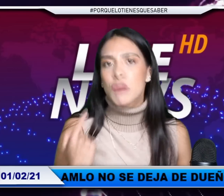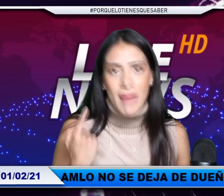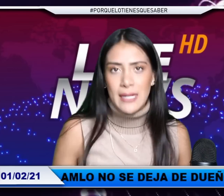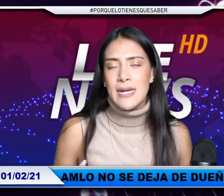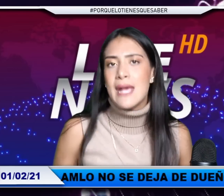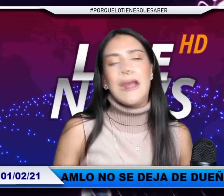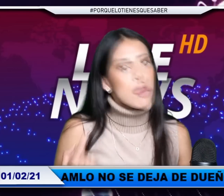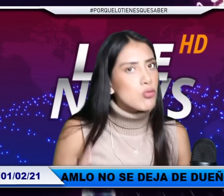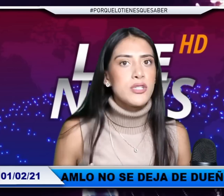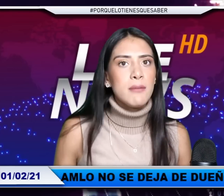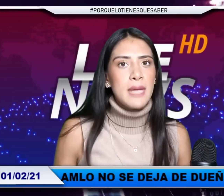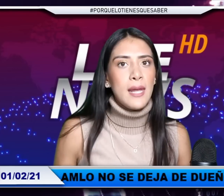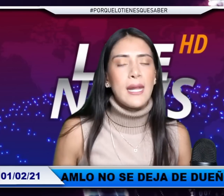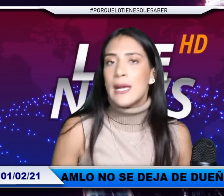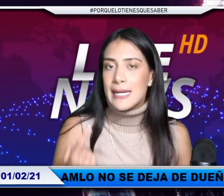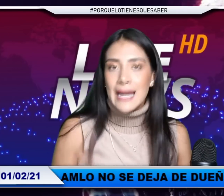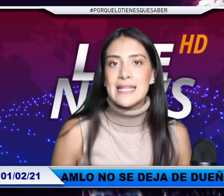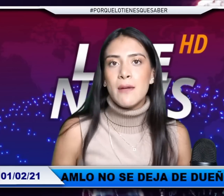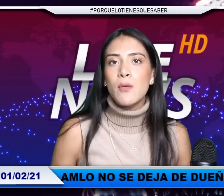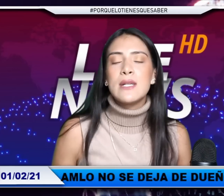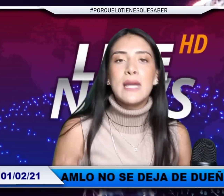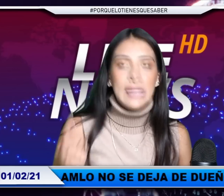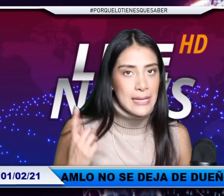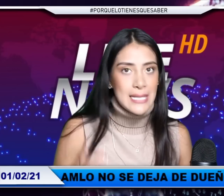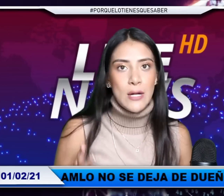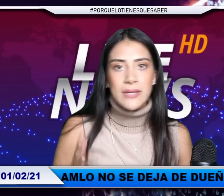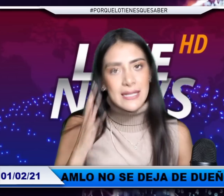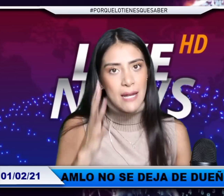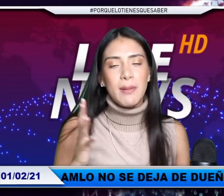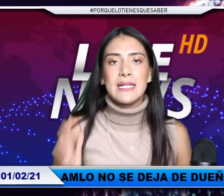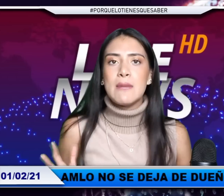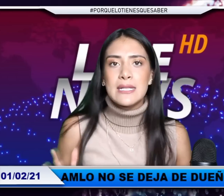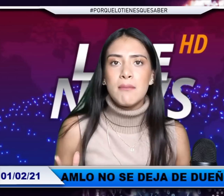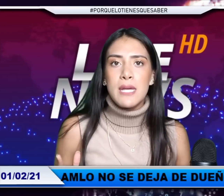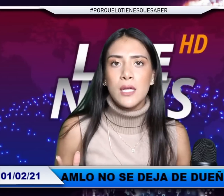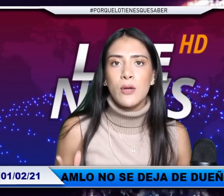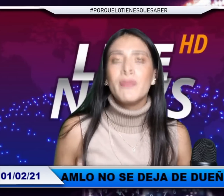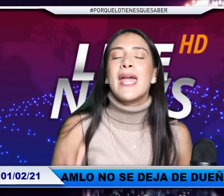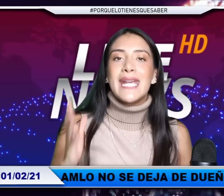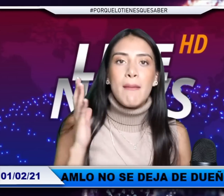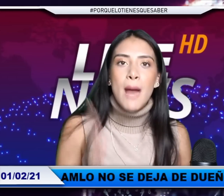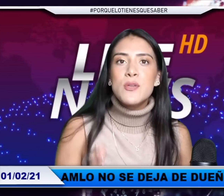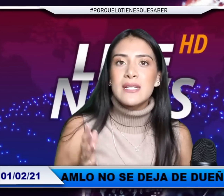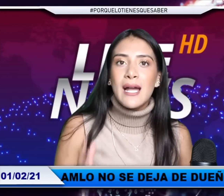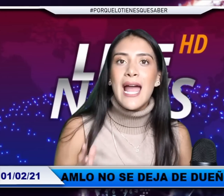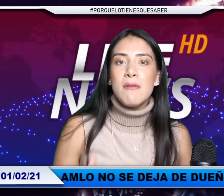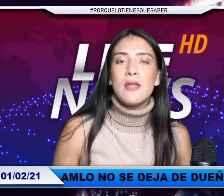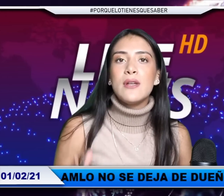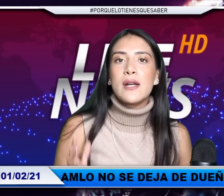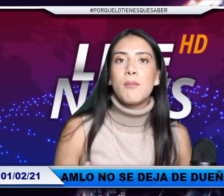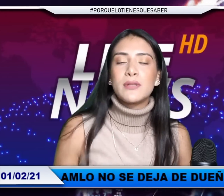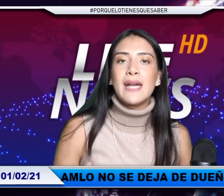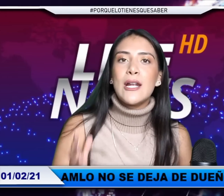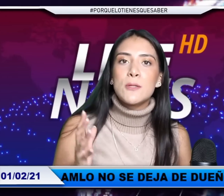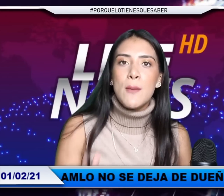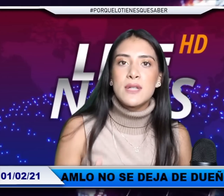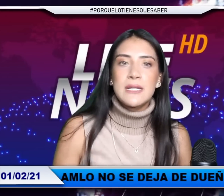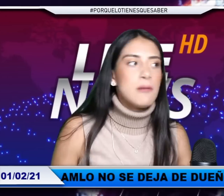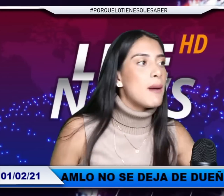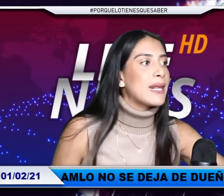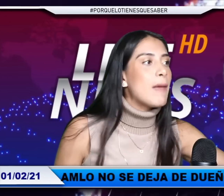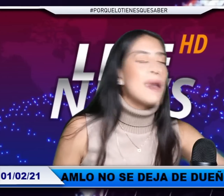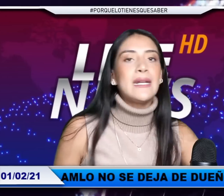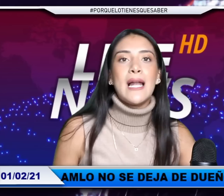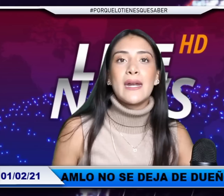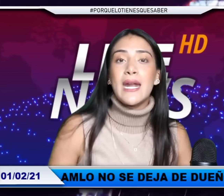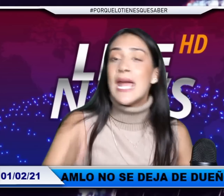la ciudadanía, y que lo escuchen bien y que les dé vergüenza. Y desde ahorita sepan, si me están viendo, que vamos a sacar el video y el reportaje y los vamos a exhibir